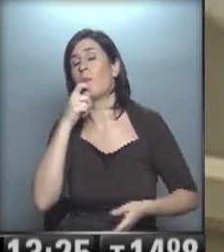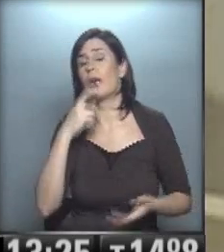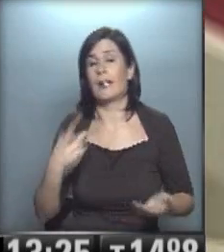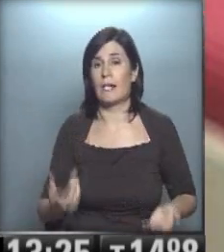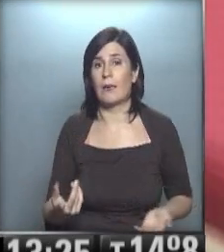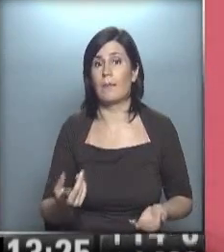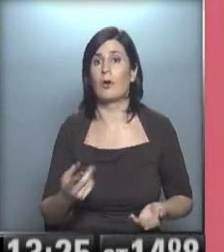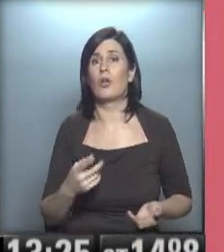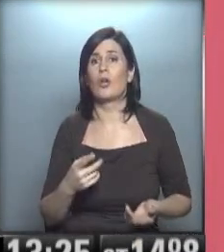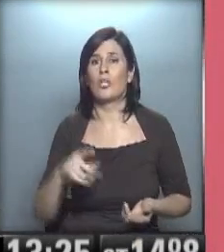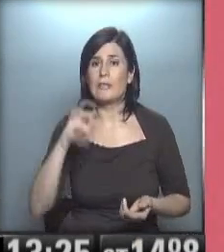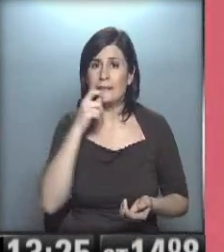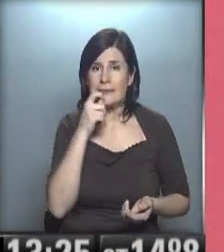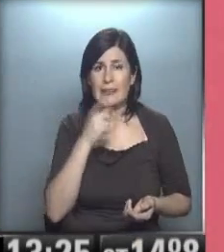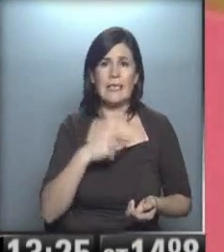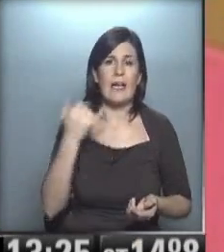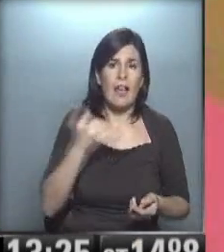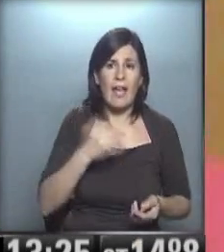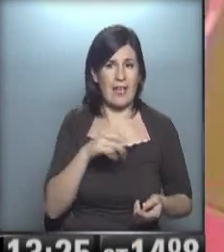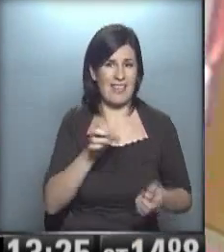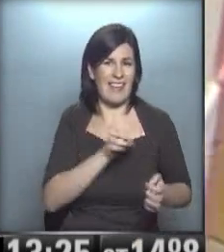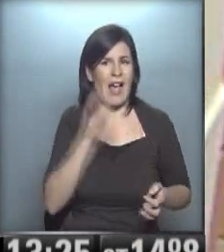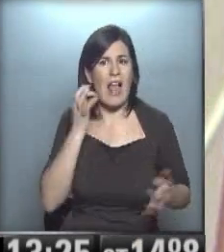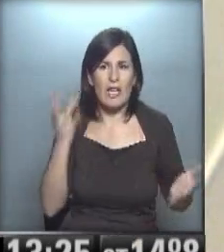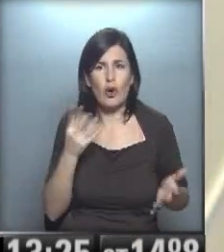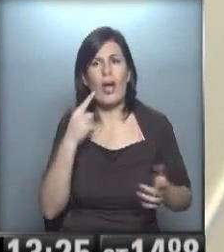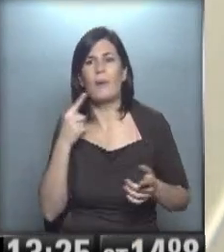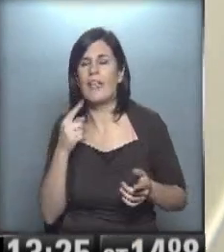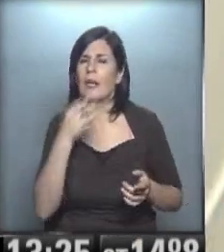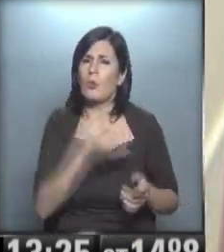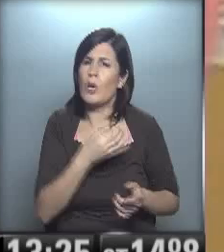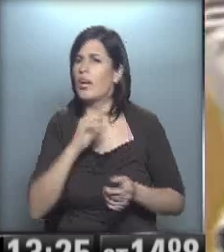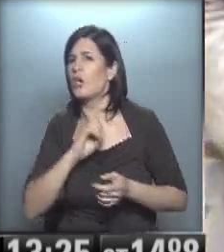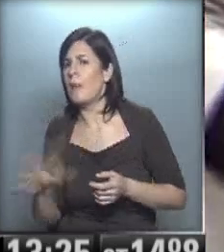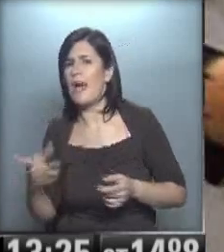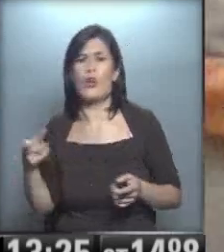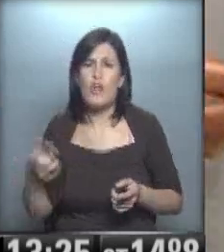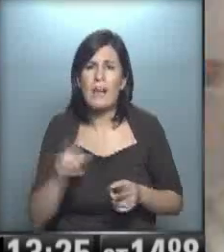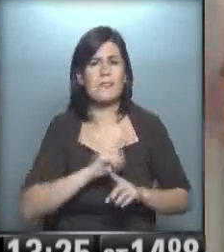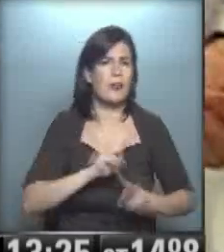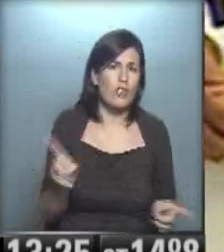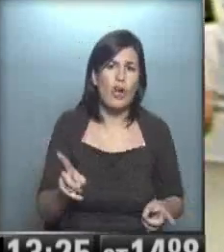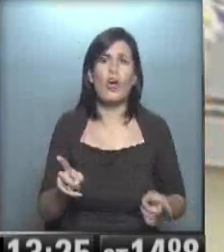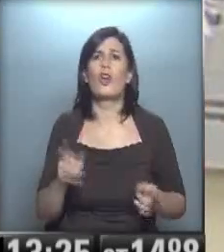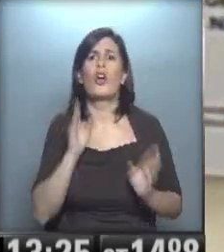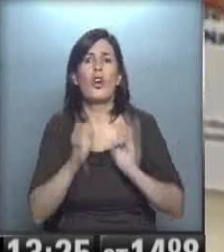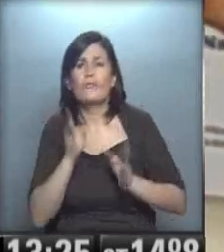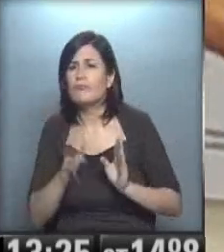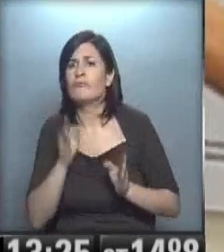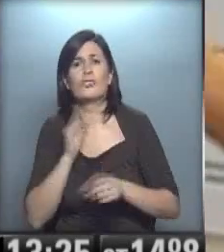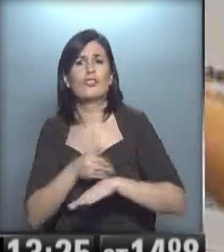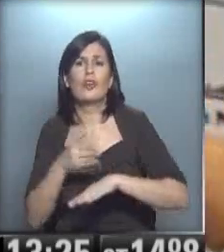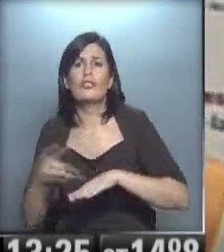diferenciar si esto es algo benigno si es algo maligno un seguimiento de algo pero no es el primer